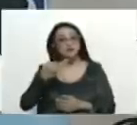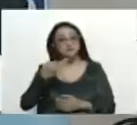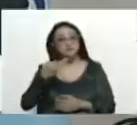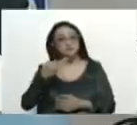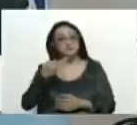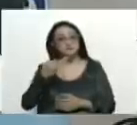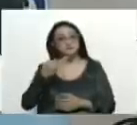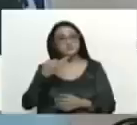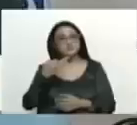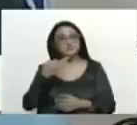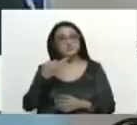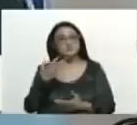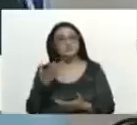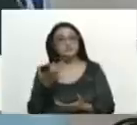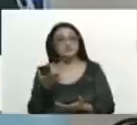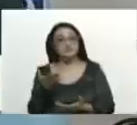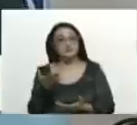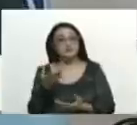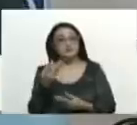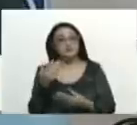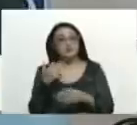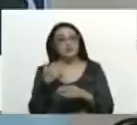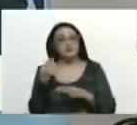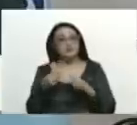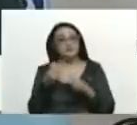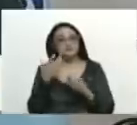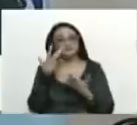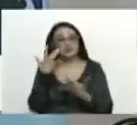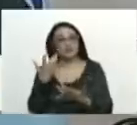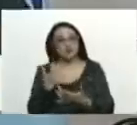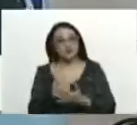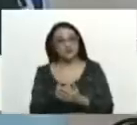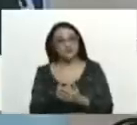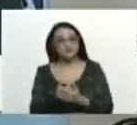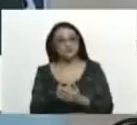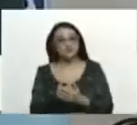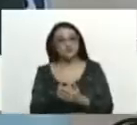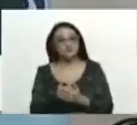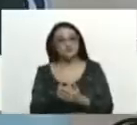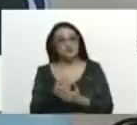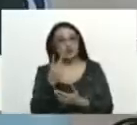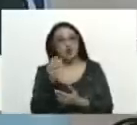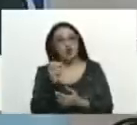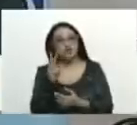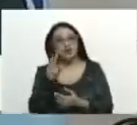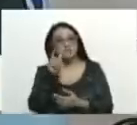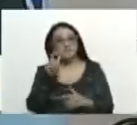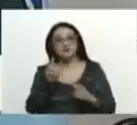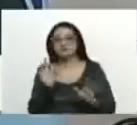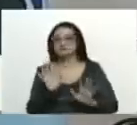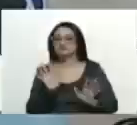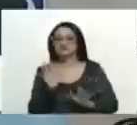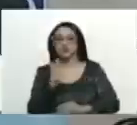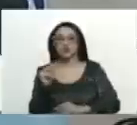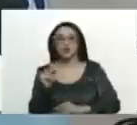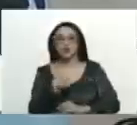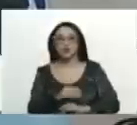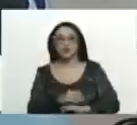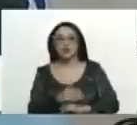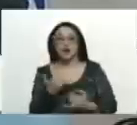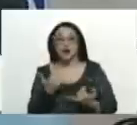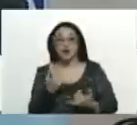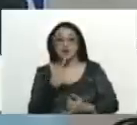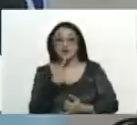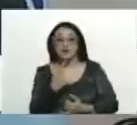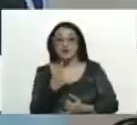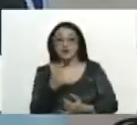sido como quisieron hacerlo ver la detención de dos tres personas pues no les digo que